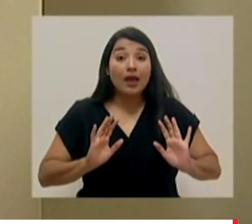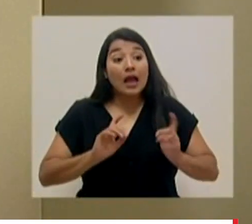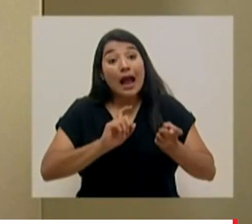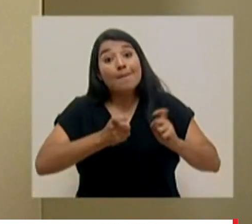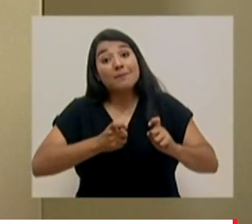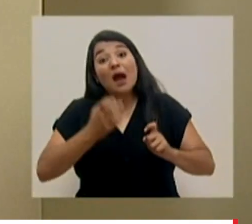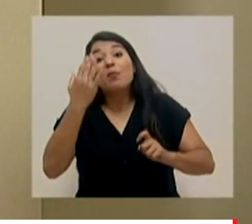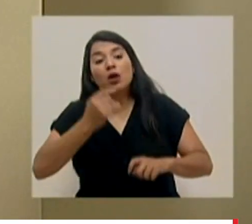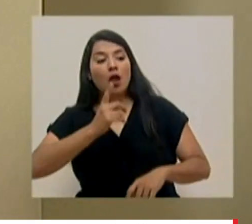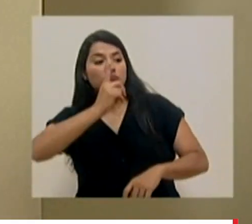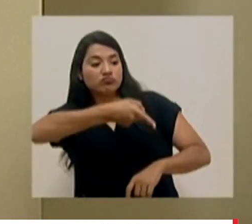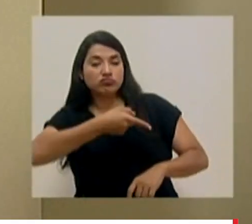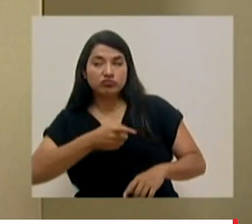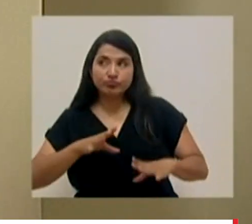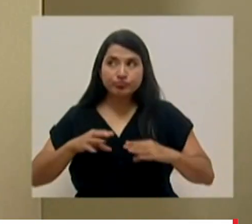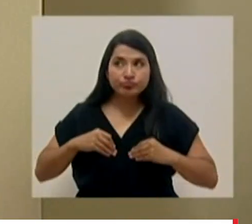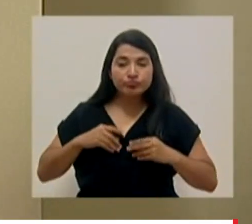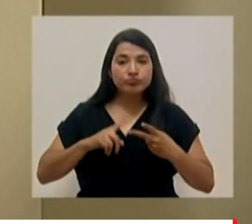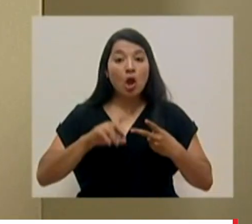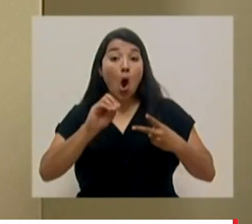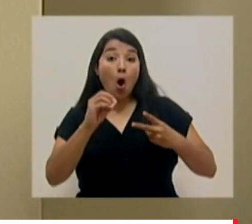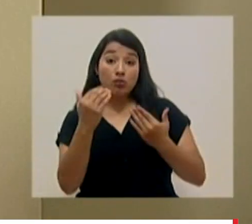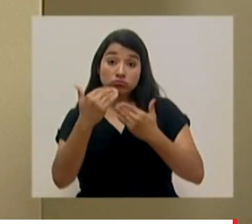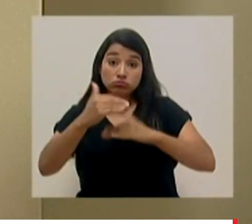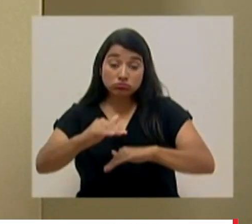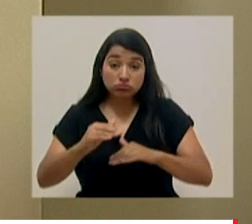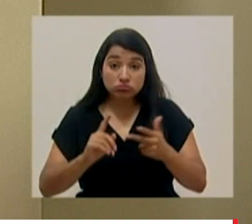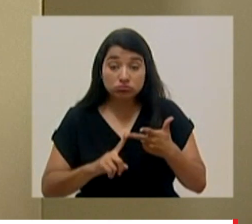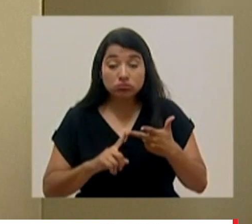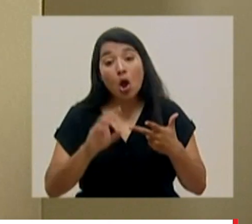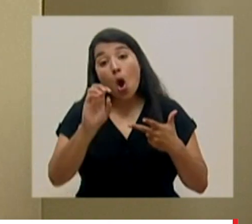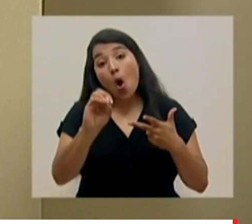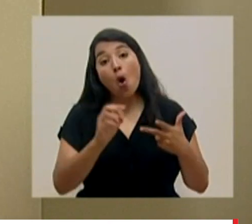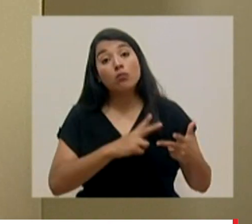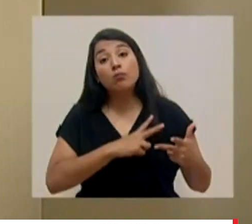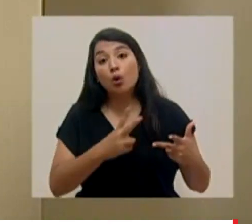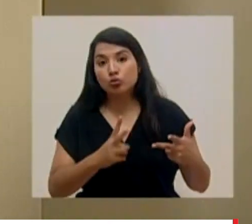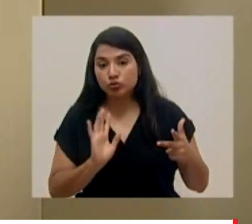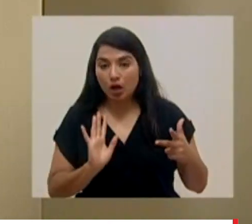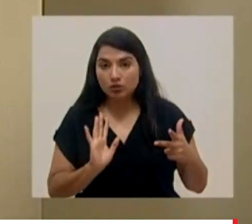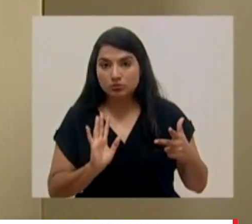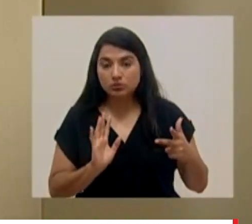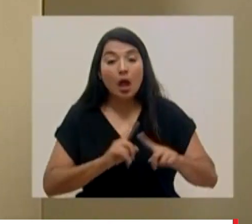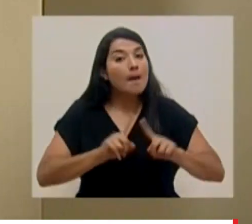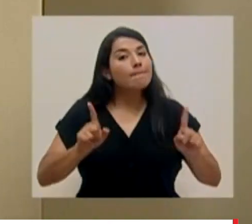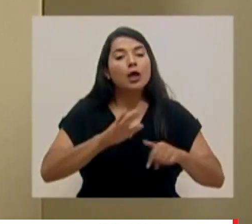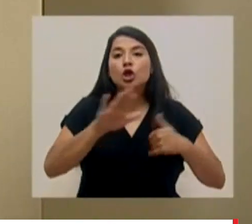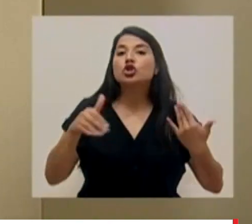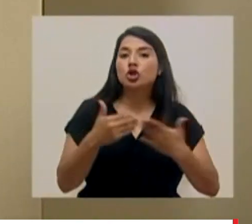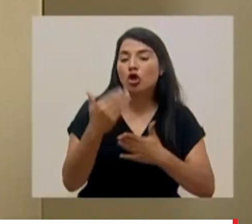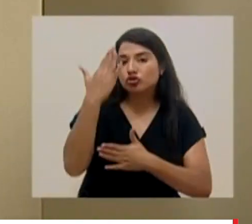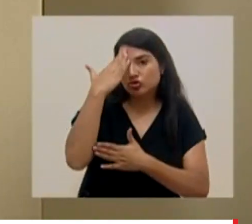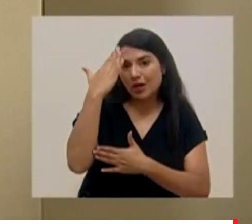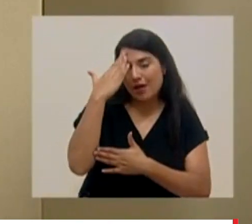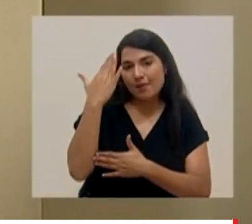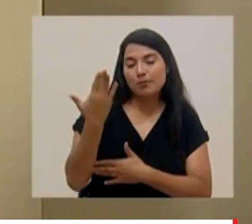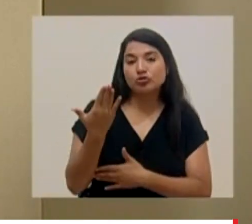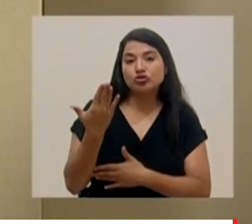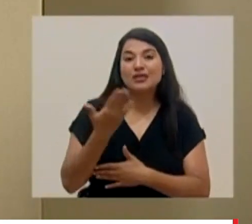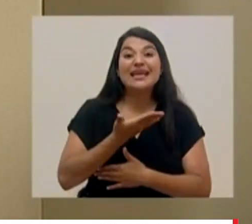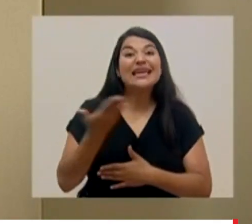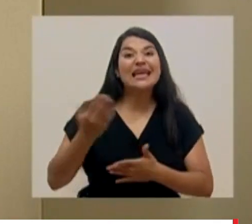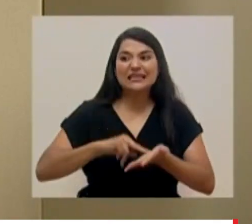imposición, por unas restricciones o voluntariamente. Pero todos sabemos lo que implica